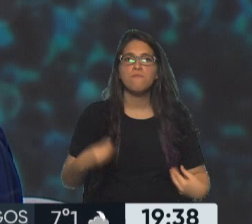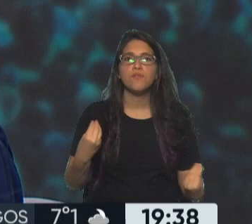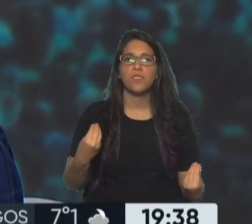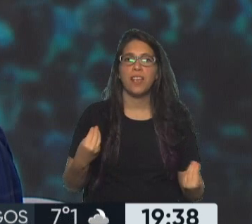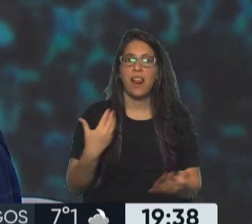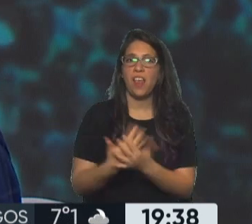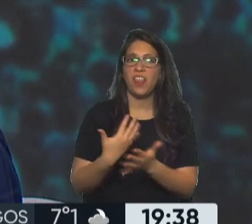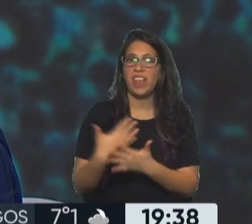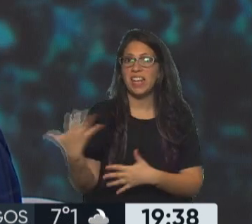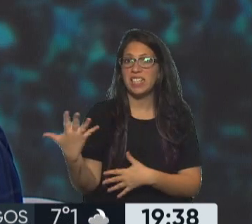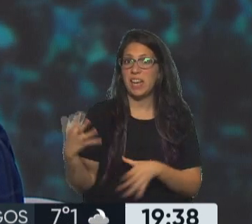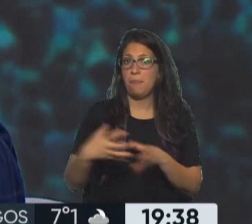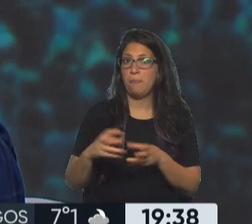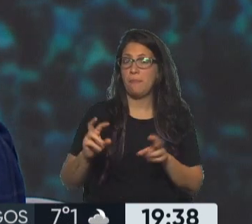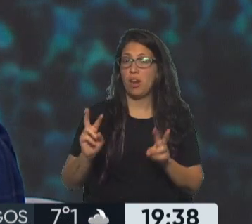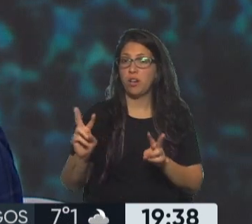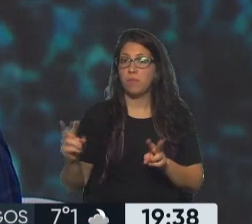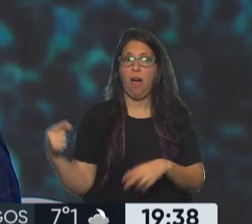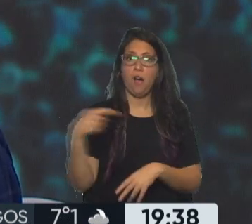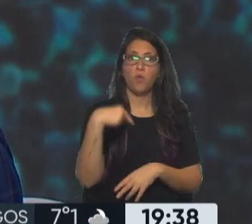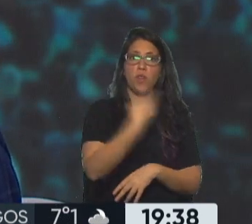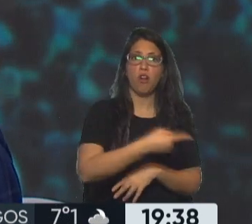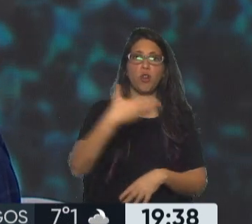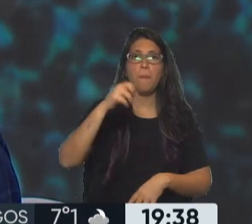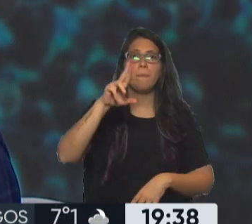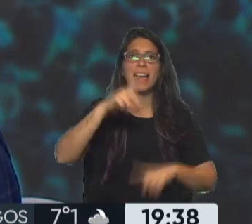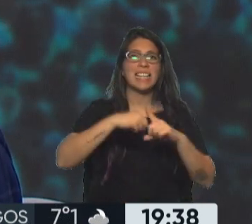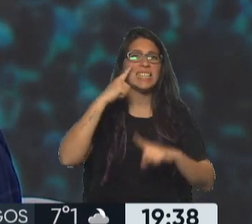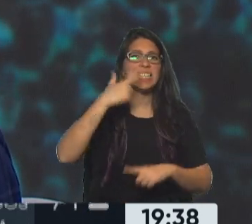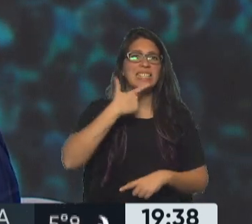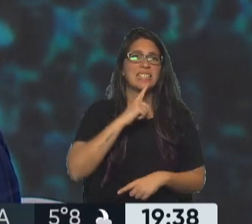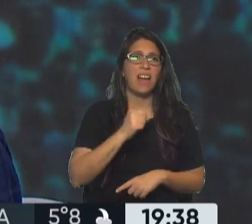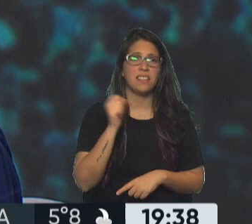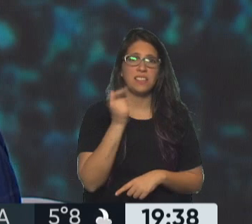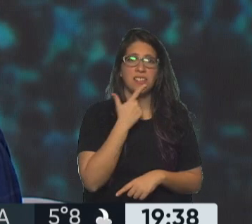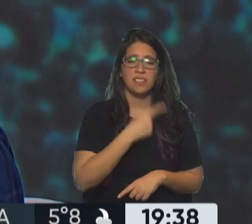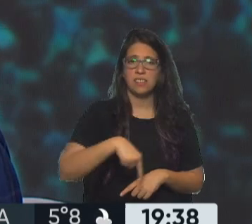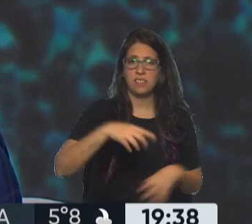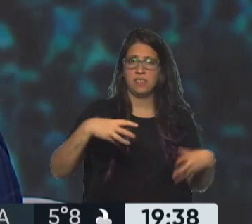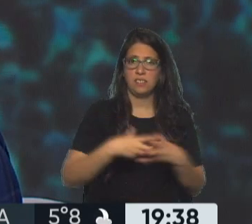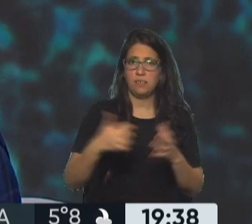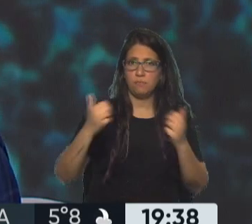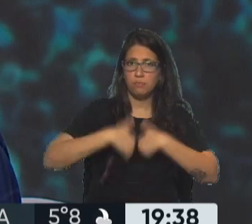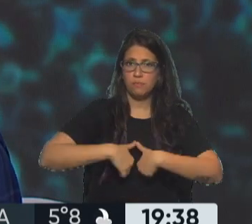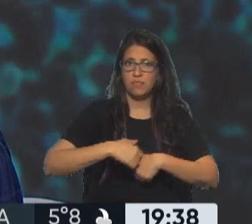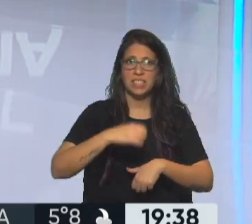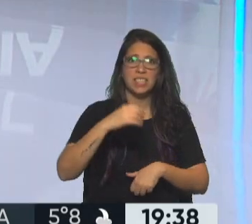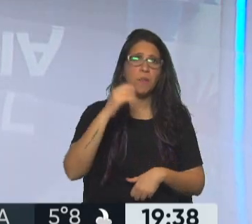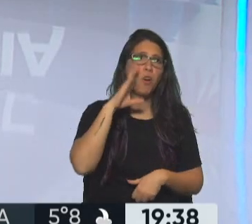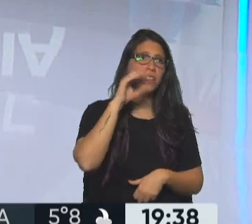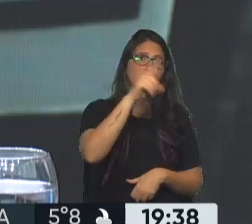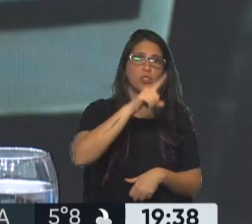la derecha del peronismo clásica acusa al otro de marxista infiltrado. Tal Los cual. que vienen a ser Ni entrismo. yanquis ni marxistas.